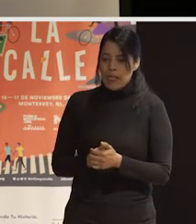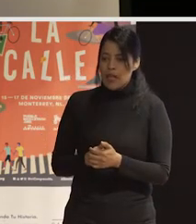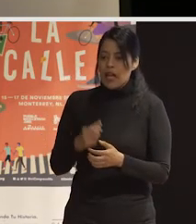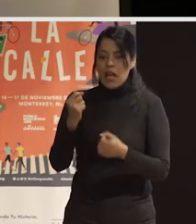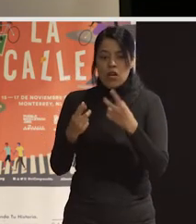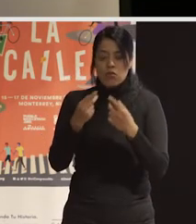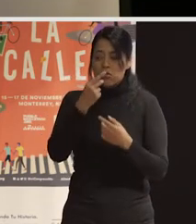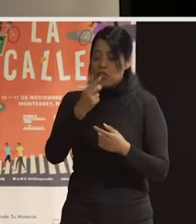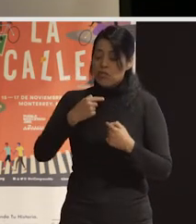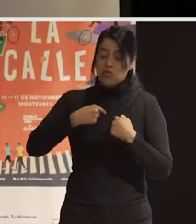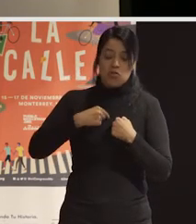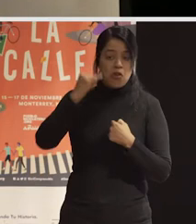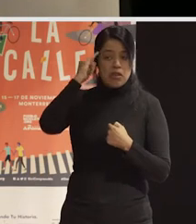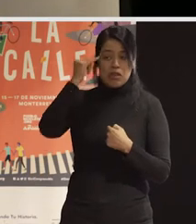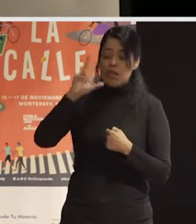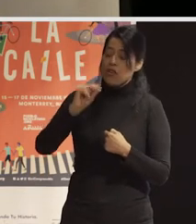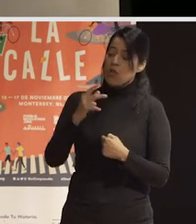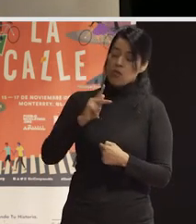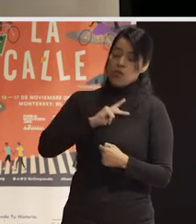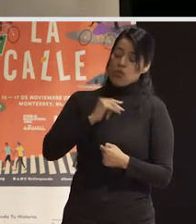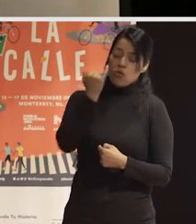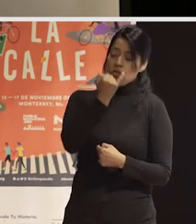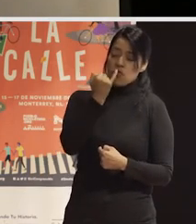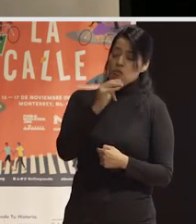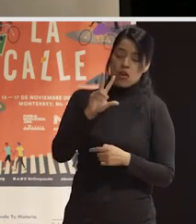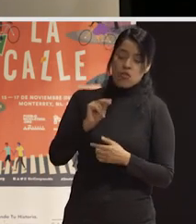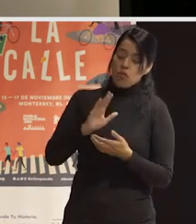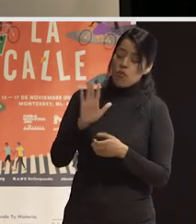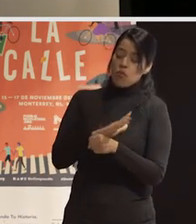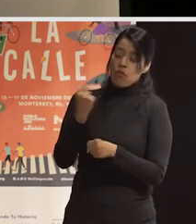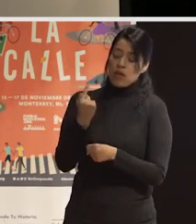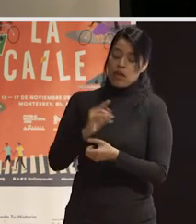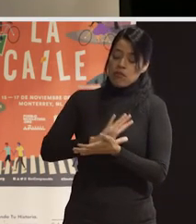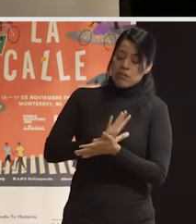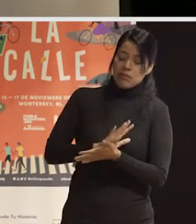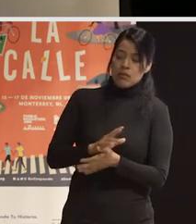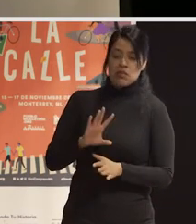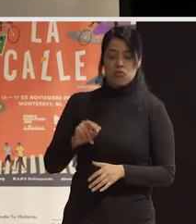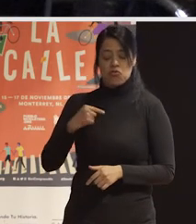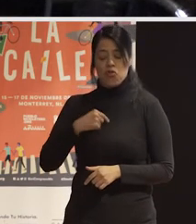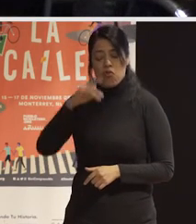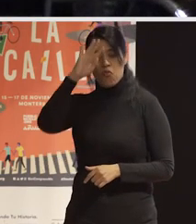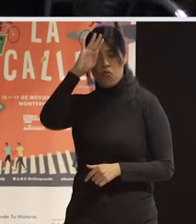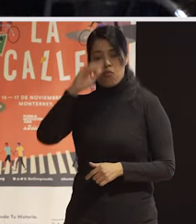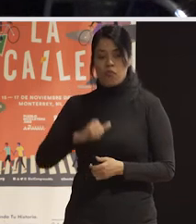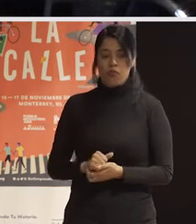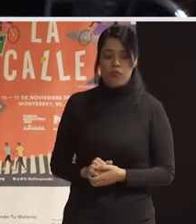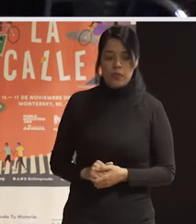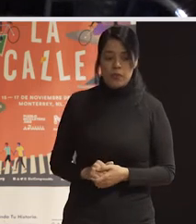discriminación y dicen olvídate yo ya no hablo mi lengua yo ya no quiero ser indígena soy región entonces este